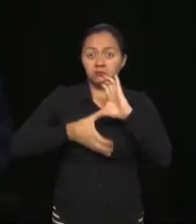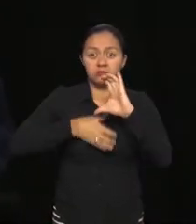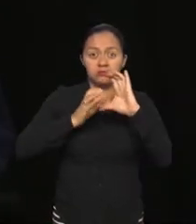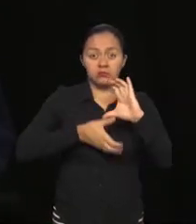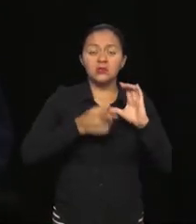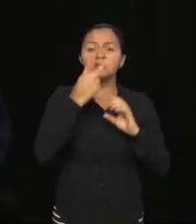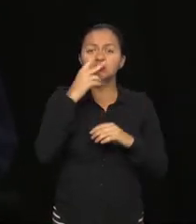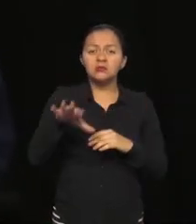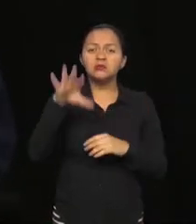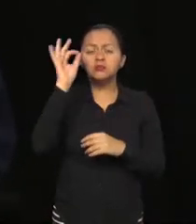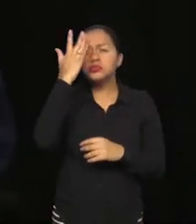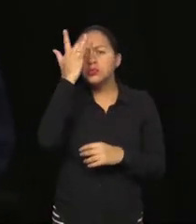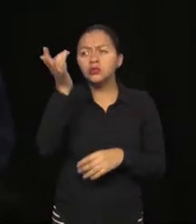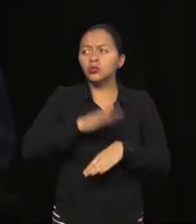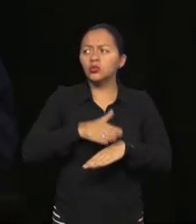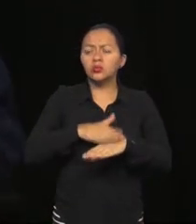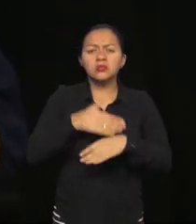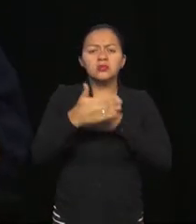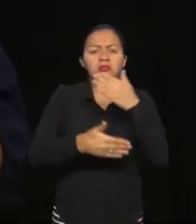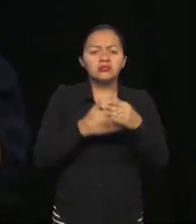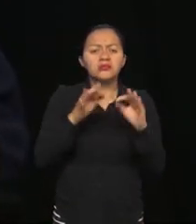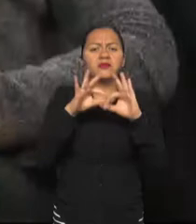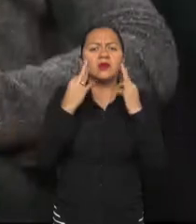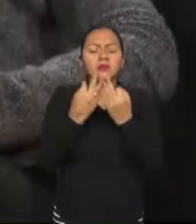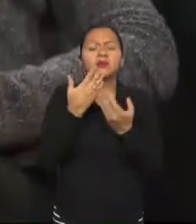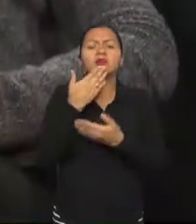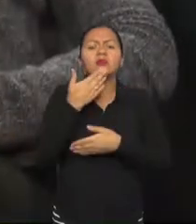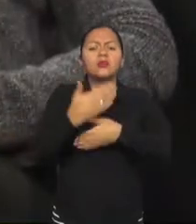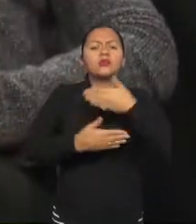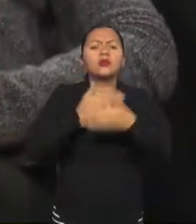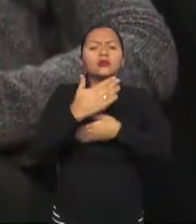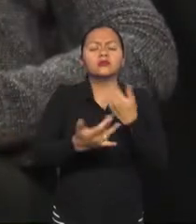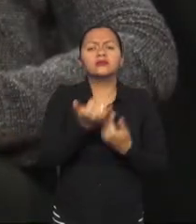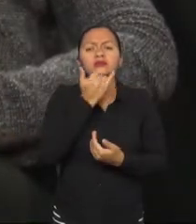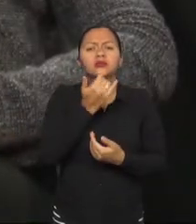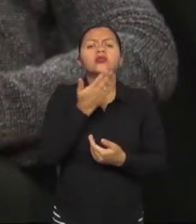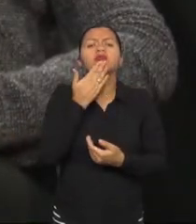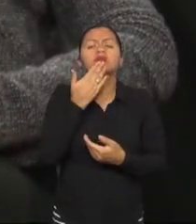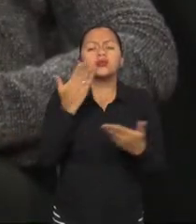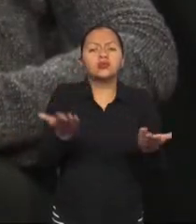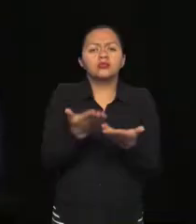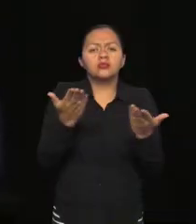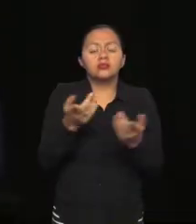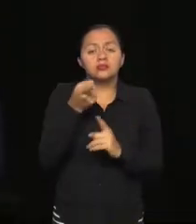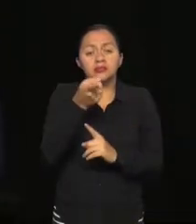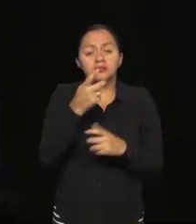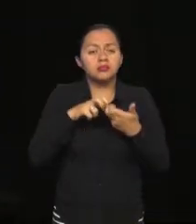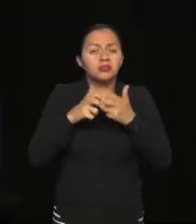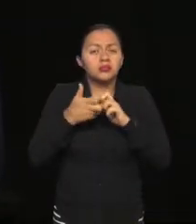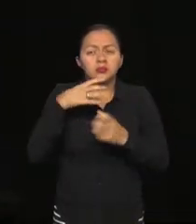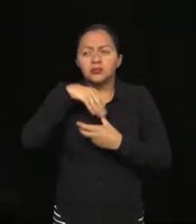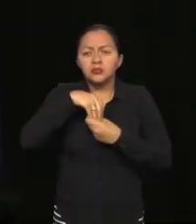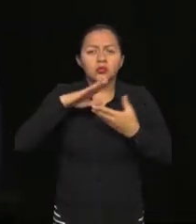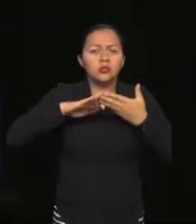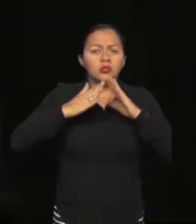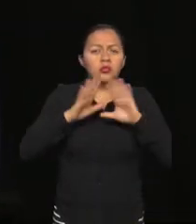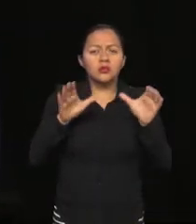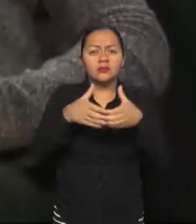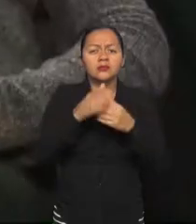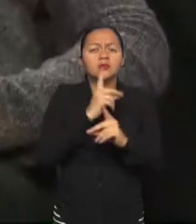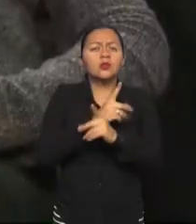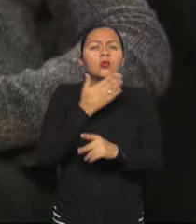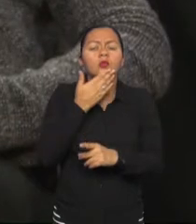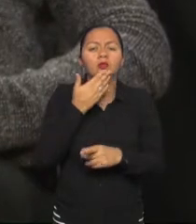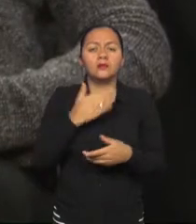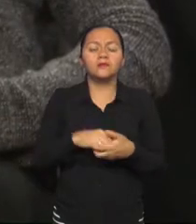qué identificaron el papel de la familia? ¿Cómo ha jugado en este proceso en que ustedes vieron que existe la problemática dentro de la comunidad con discapacidad?